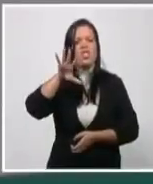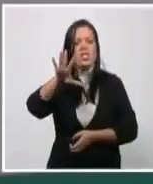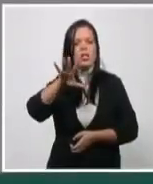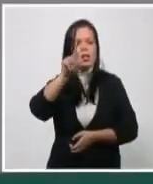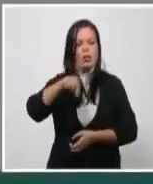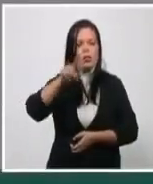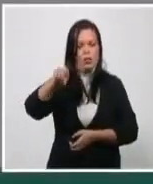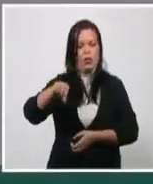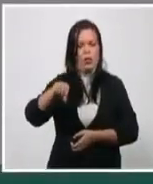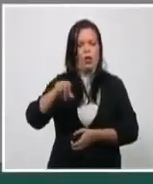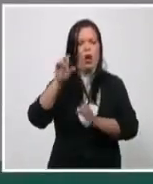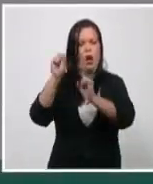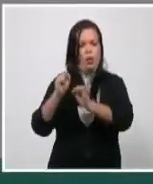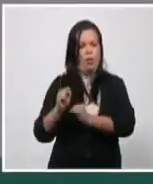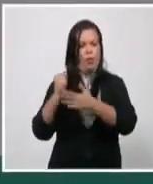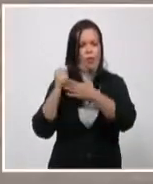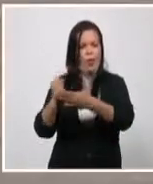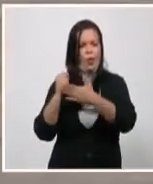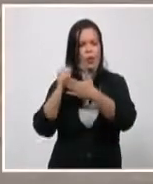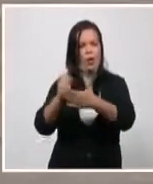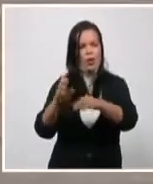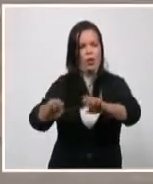antillana en el enfrentamiento a la